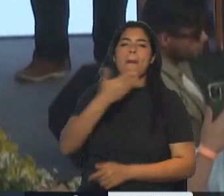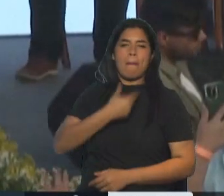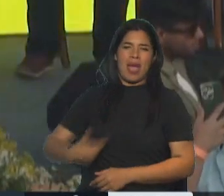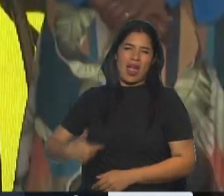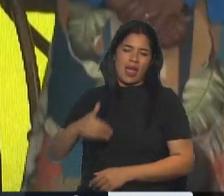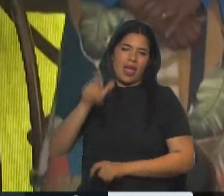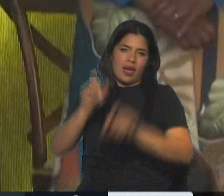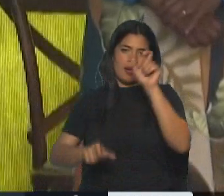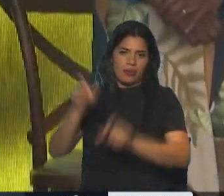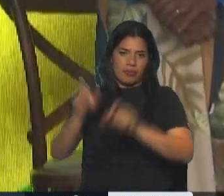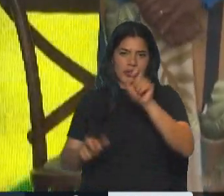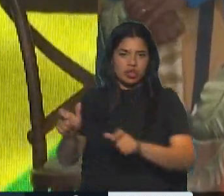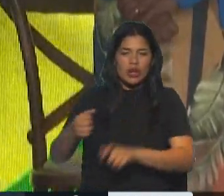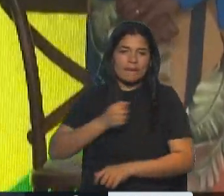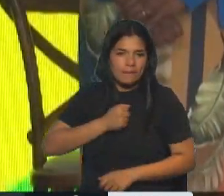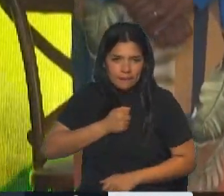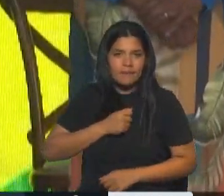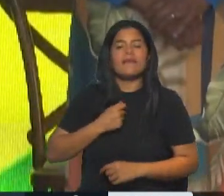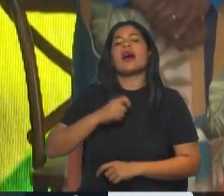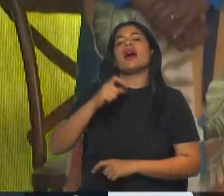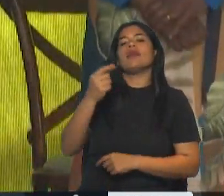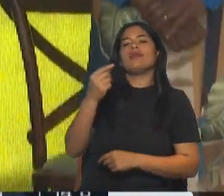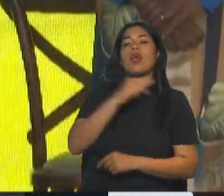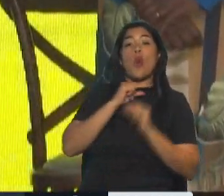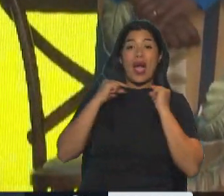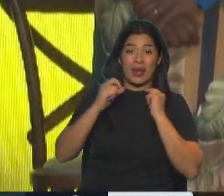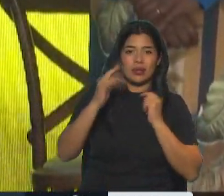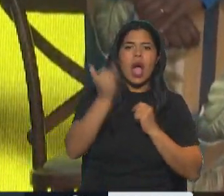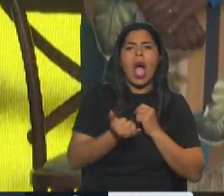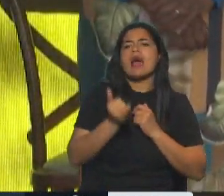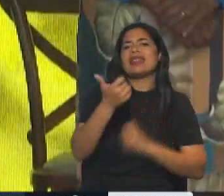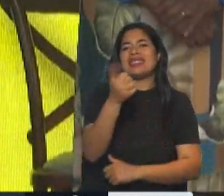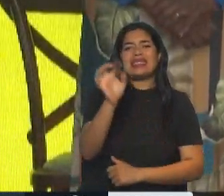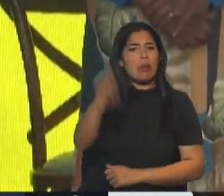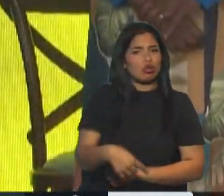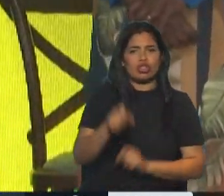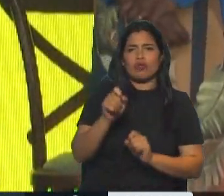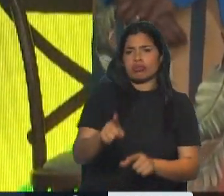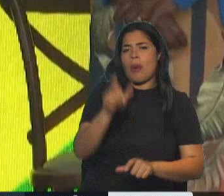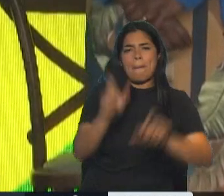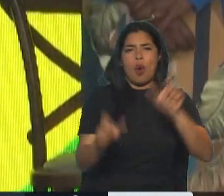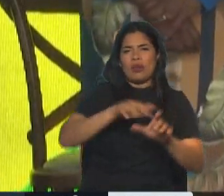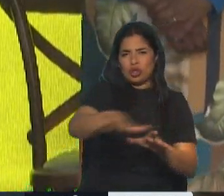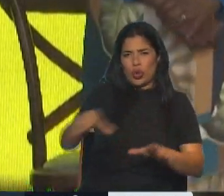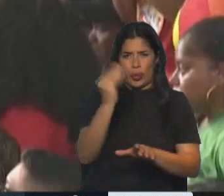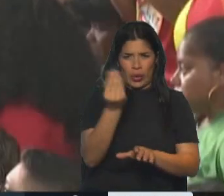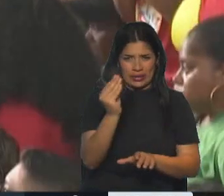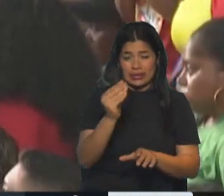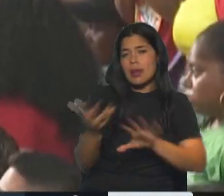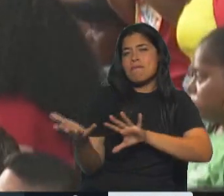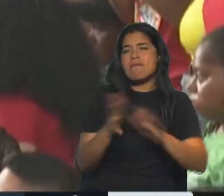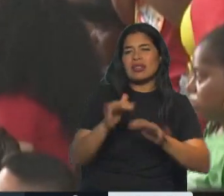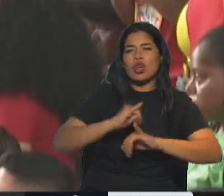del 30% de la población brasileña y que fue clave en la campaña de 2018 en la que